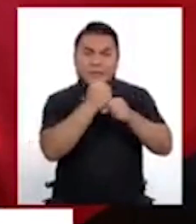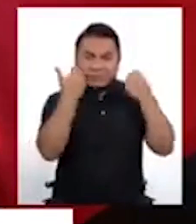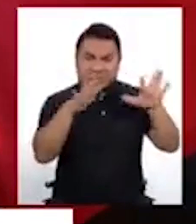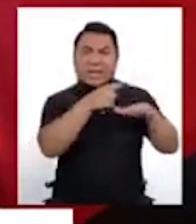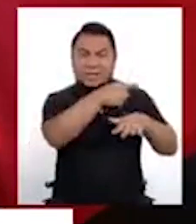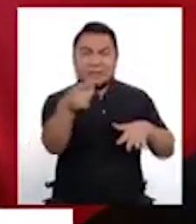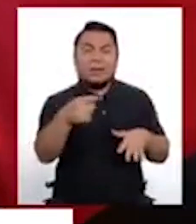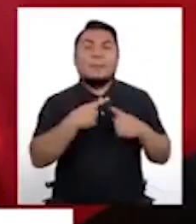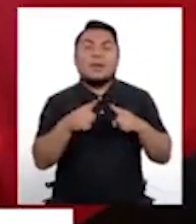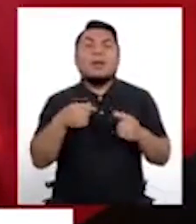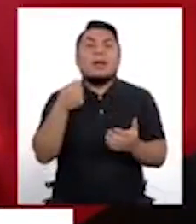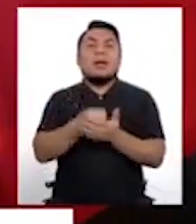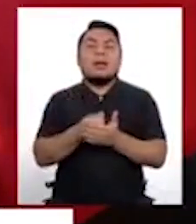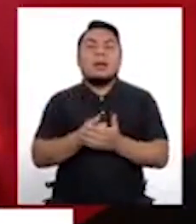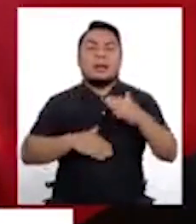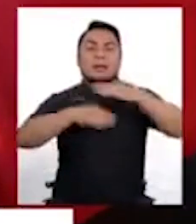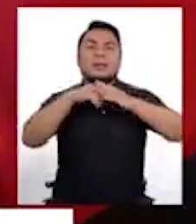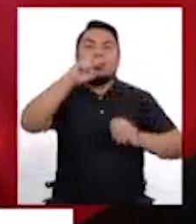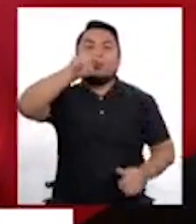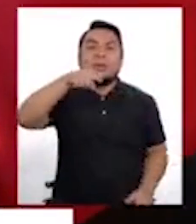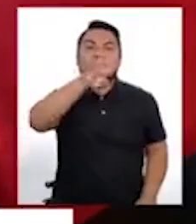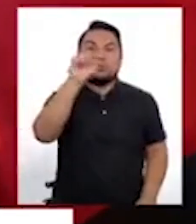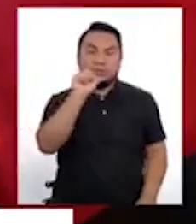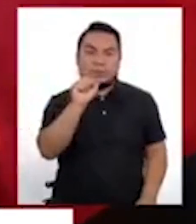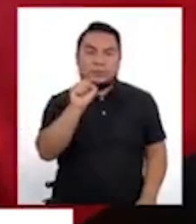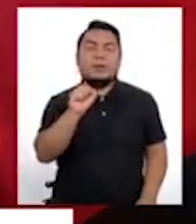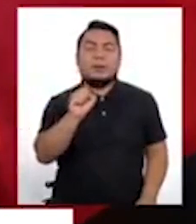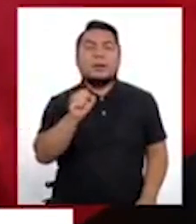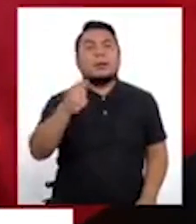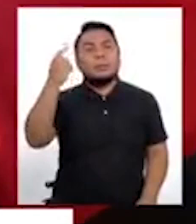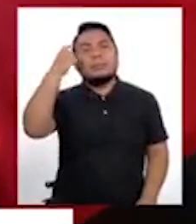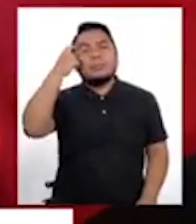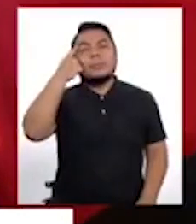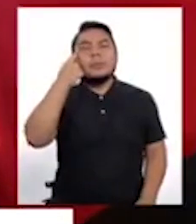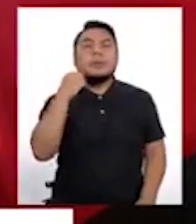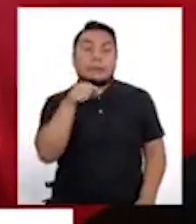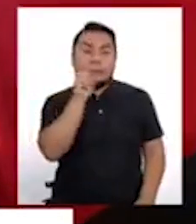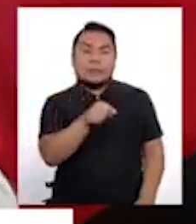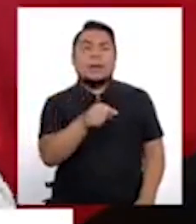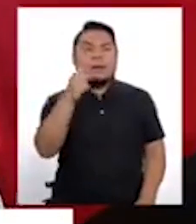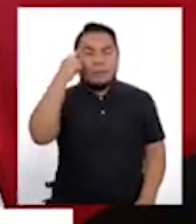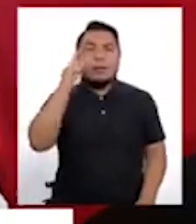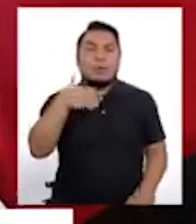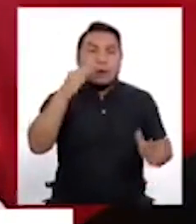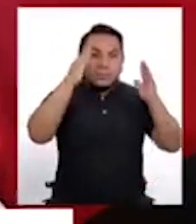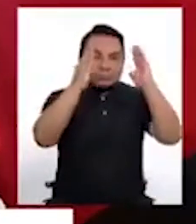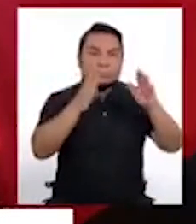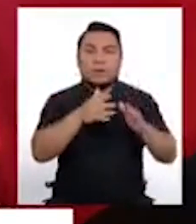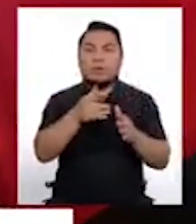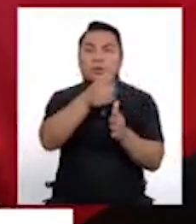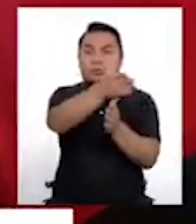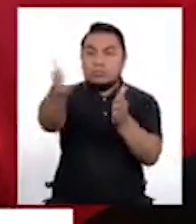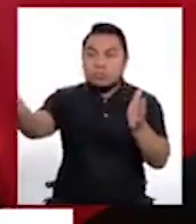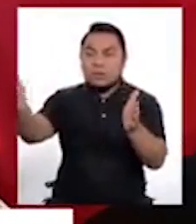pero que ganan hasta 2.400 soles. Entonces, nos parece que con eso atendimos a cerca